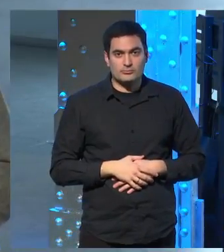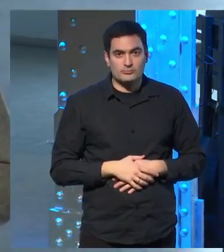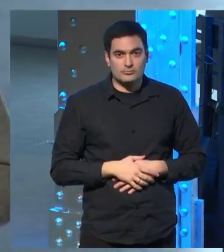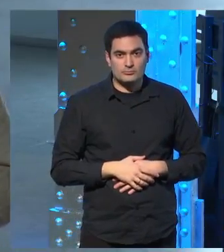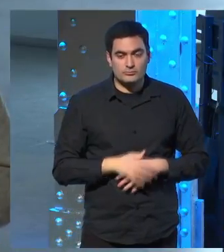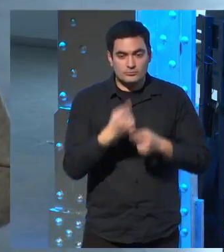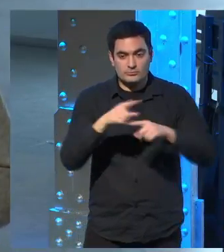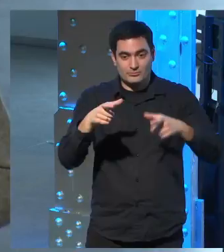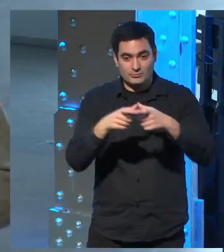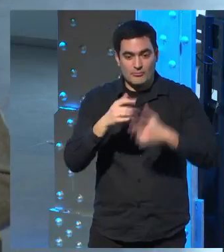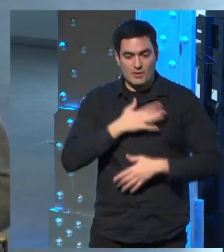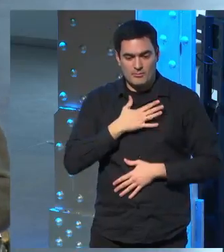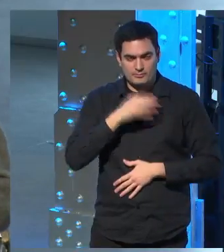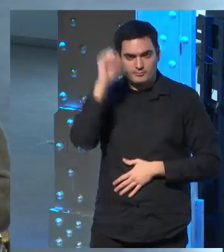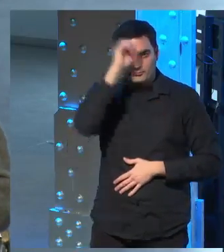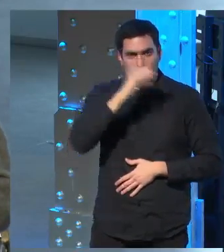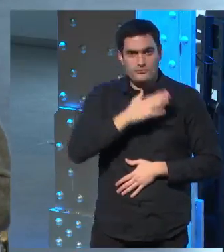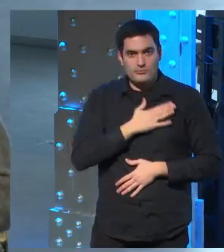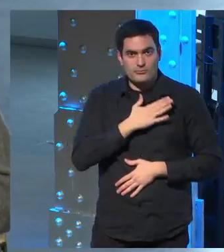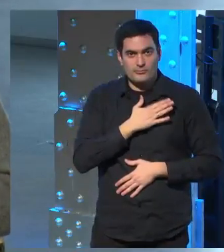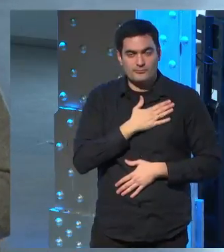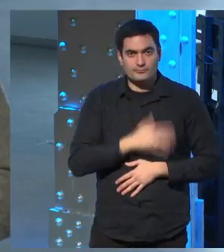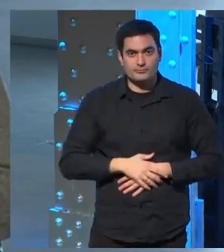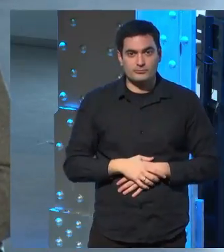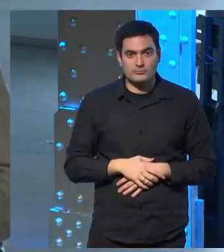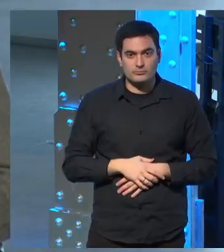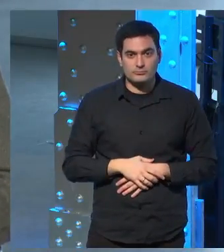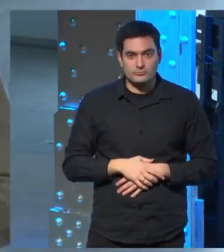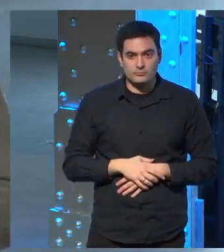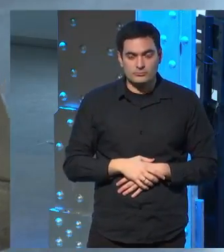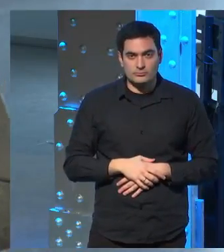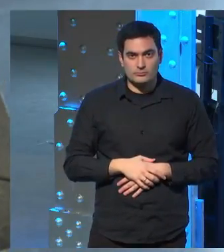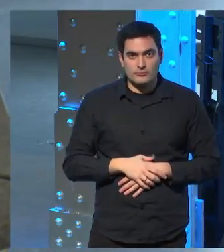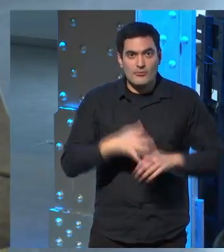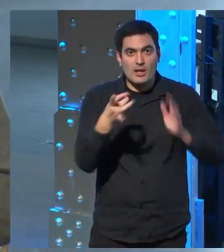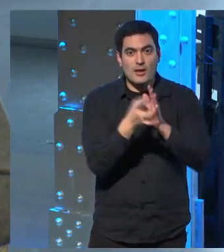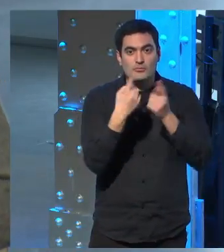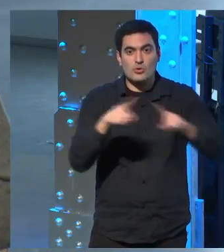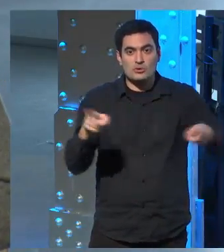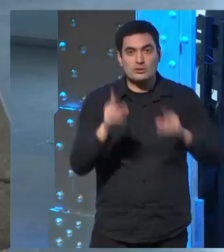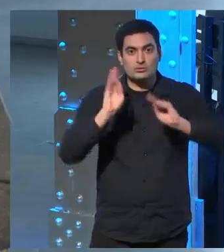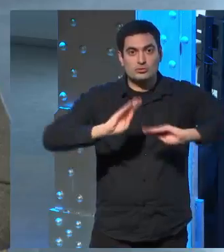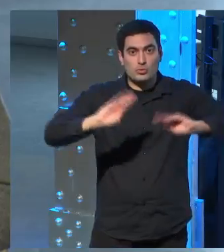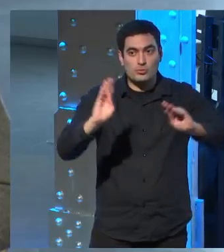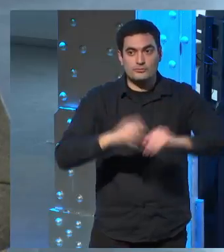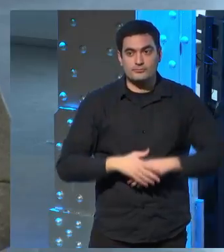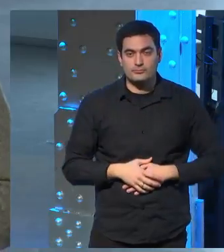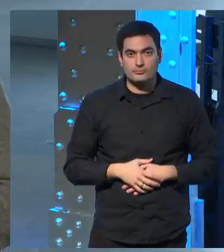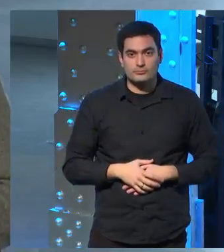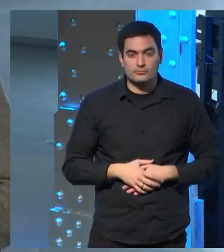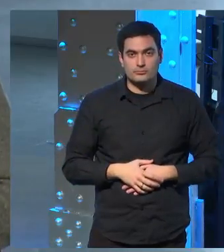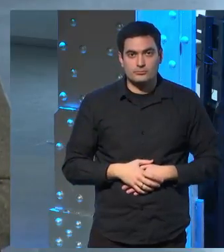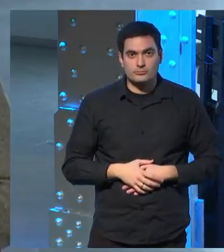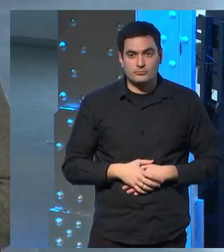este disco, para mí, tiene, aparte de su extraordinaria calidad musical, me